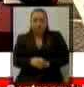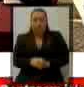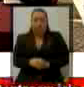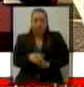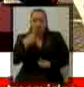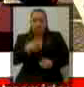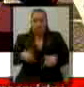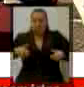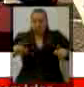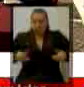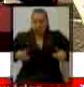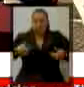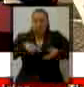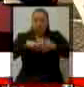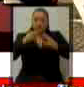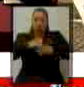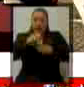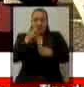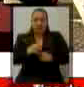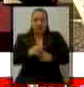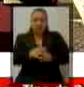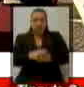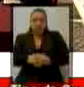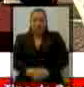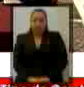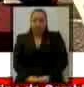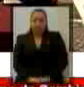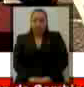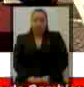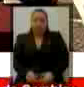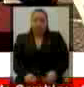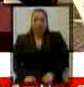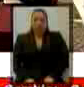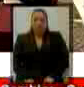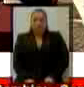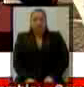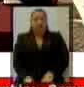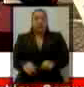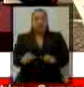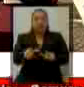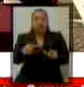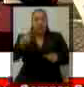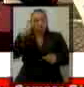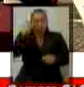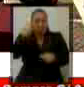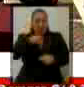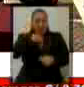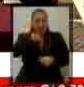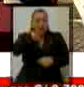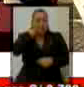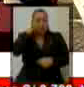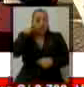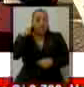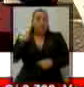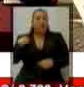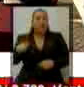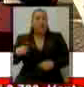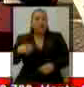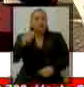mono tienen prácticamente la misma área en negro, como superficie, como cantidad,